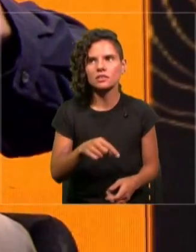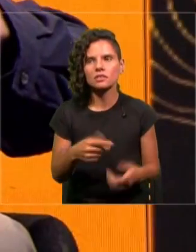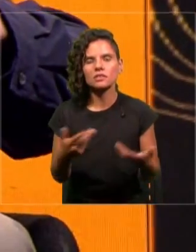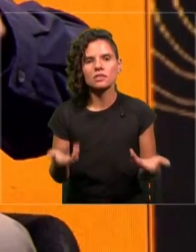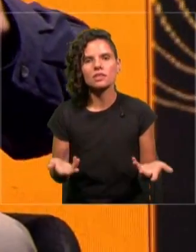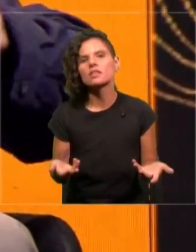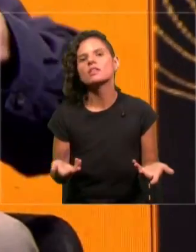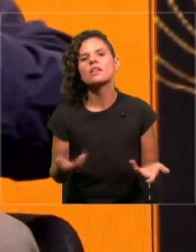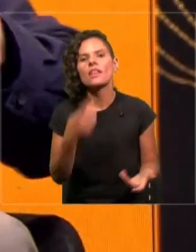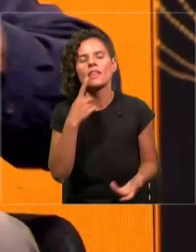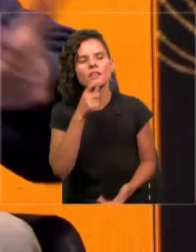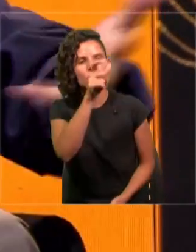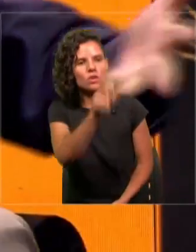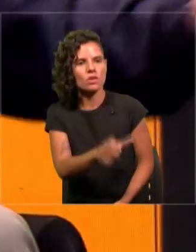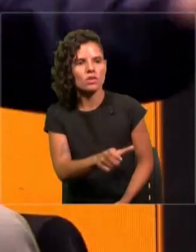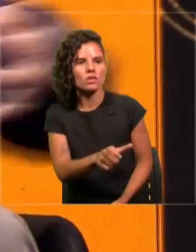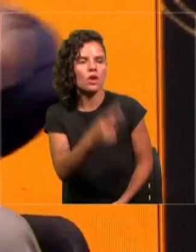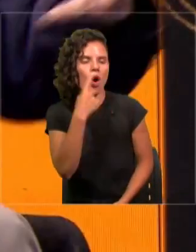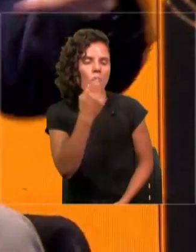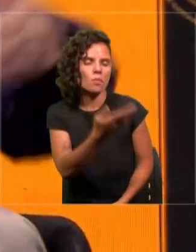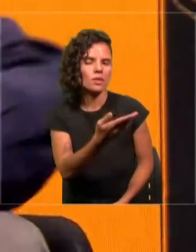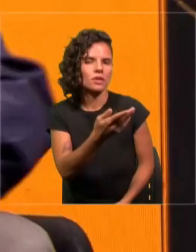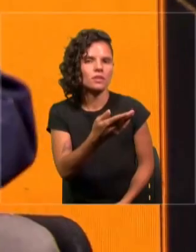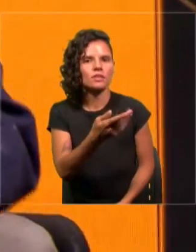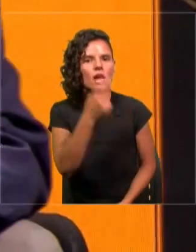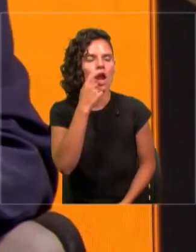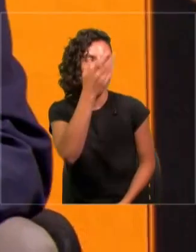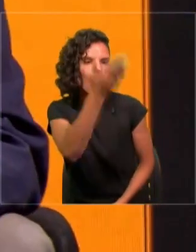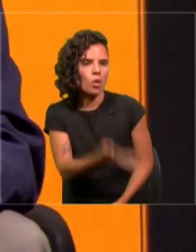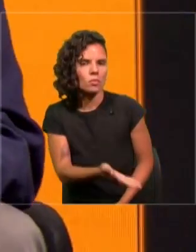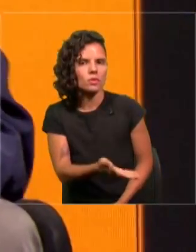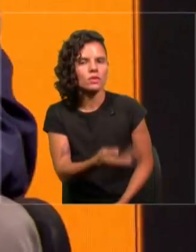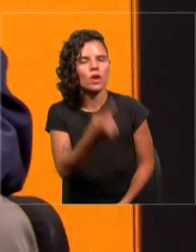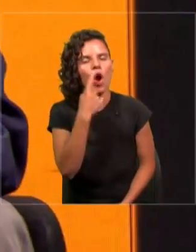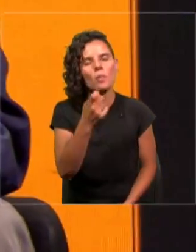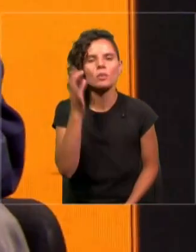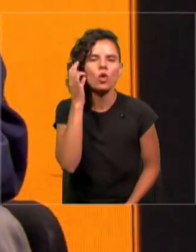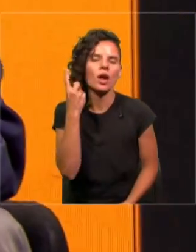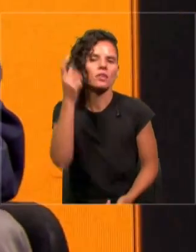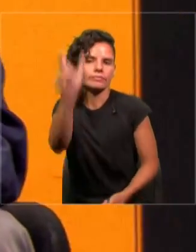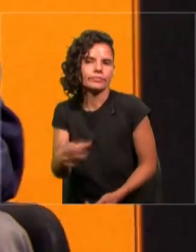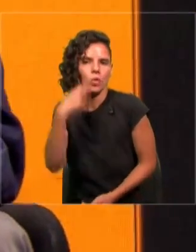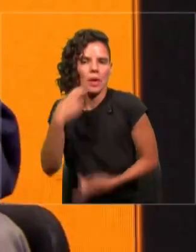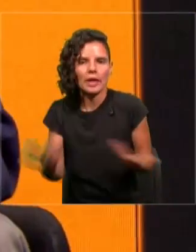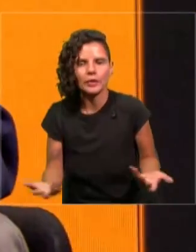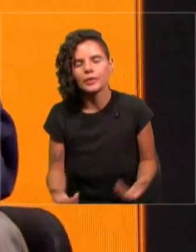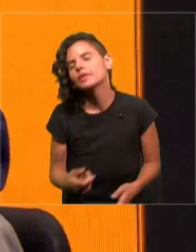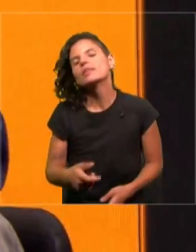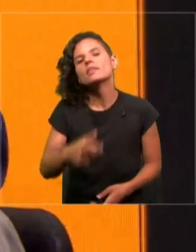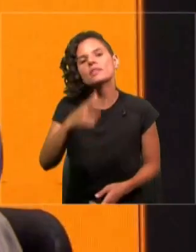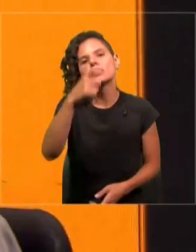ser, el hombre y la mujer, que soy yo, el ser humano, ¿no? El ser humano es un ser